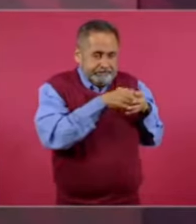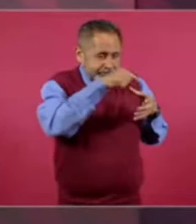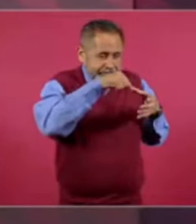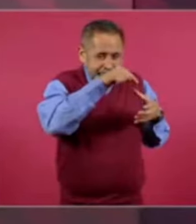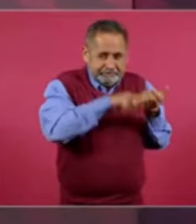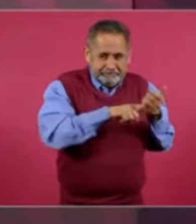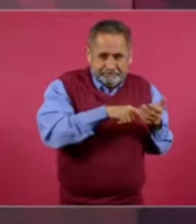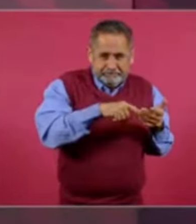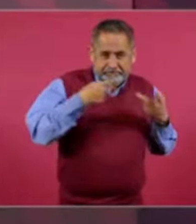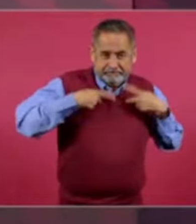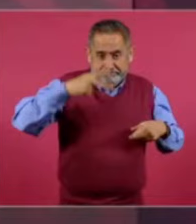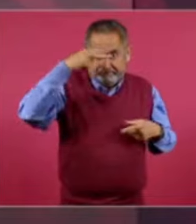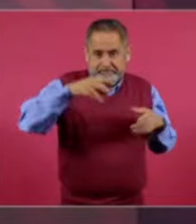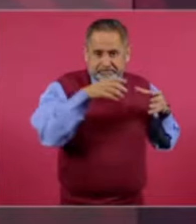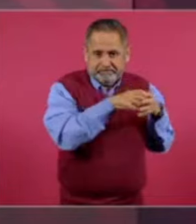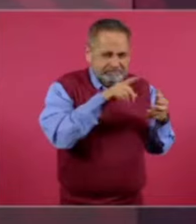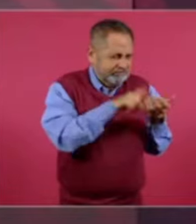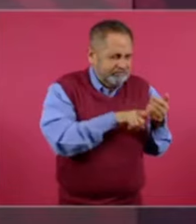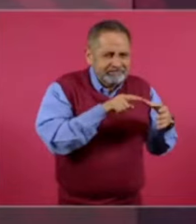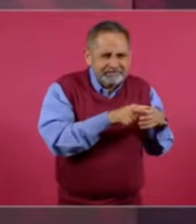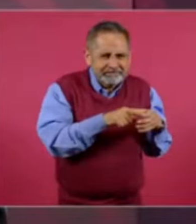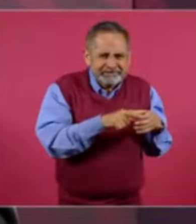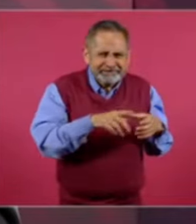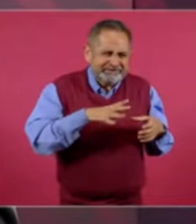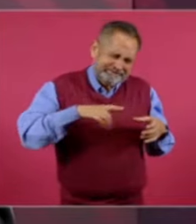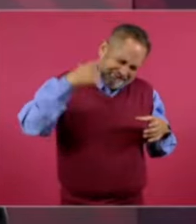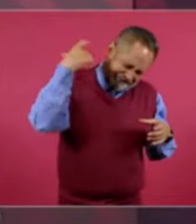México que tienen yates